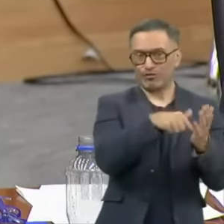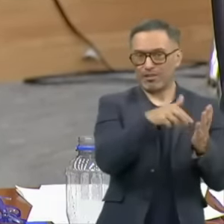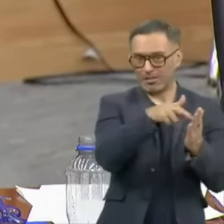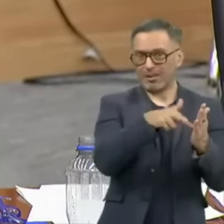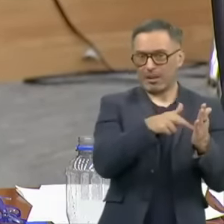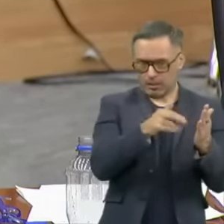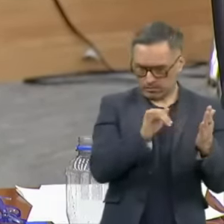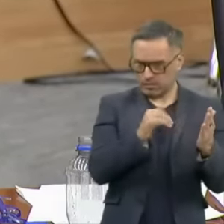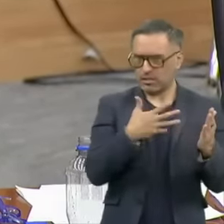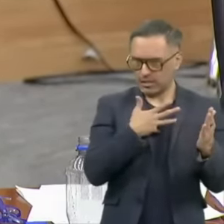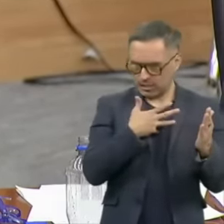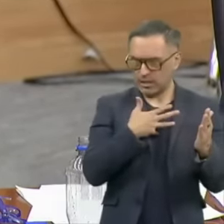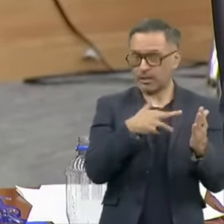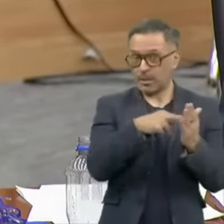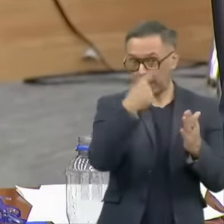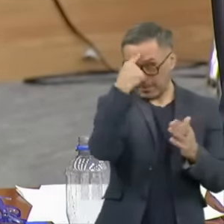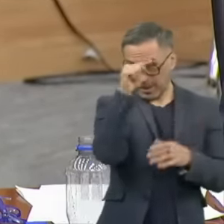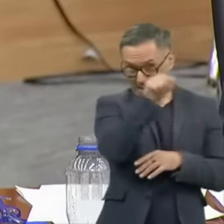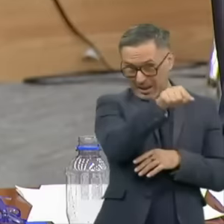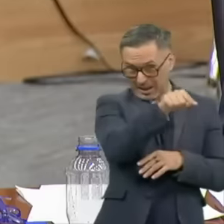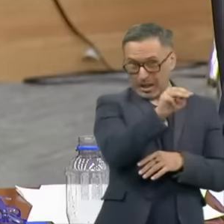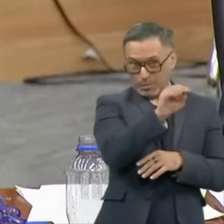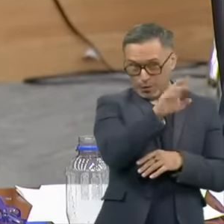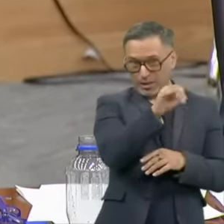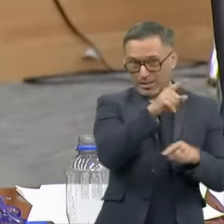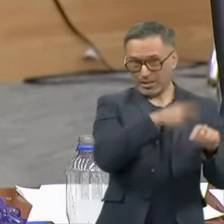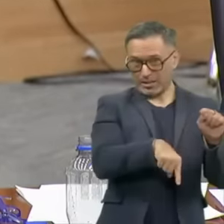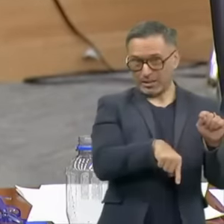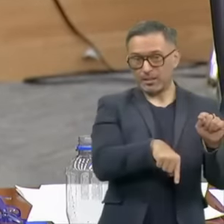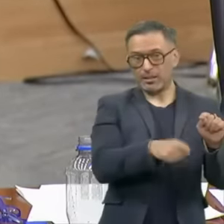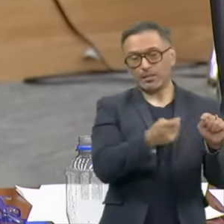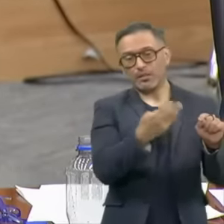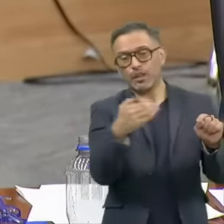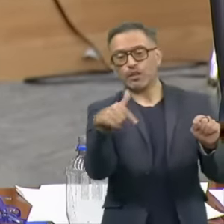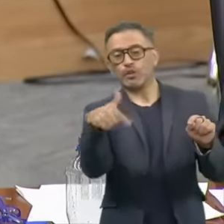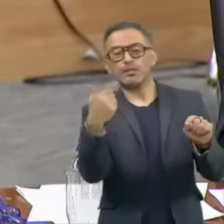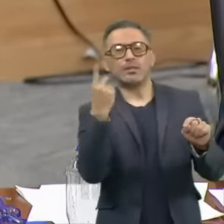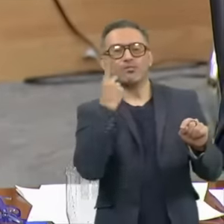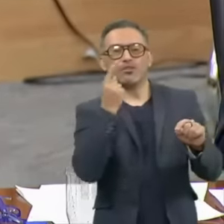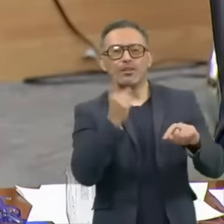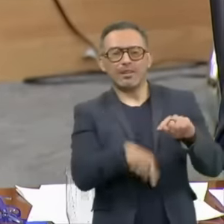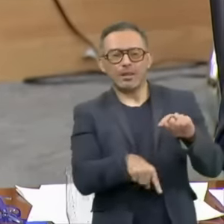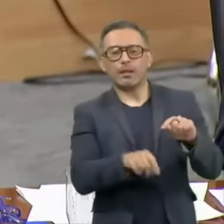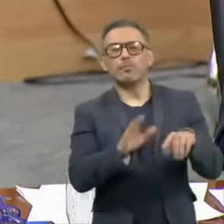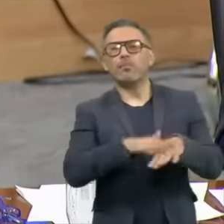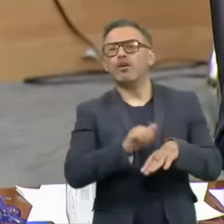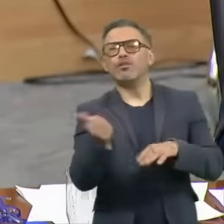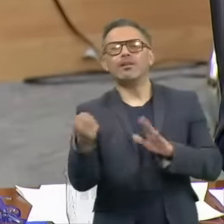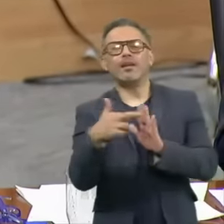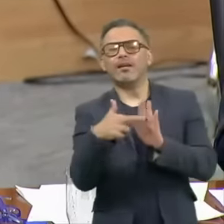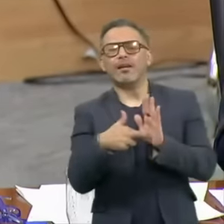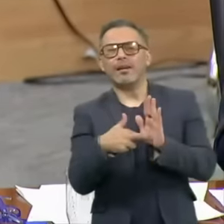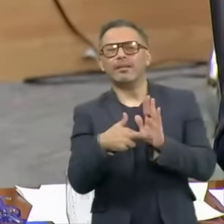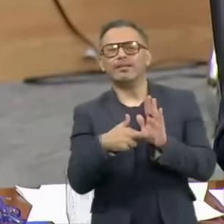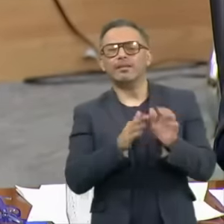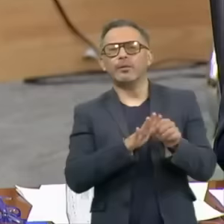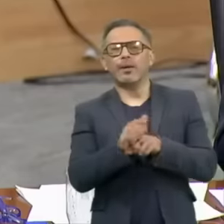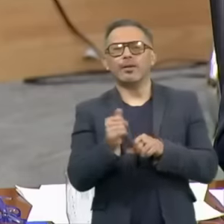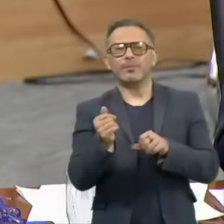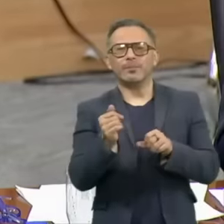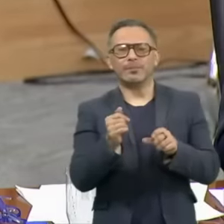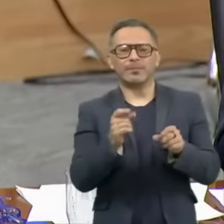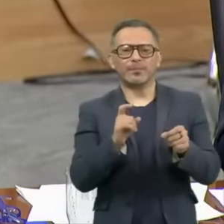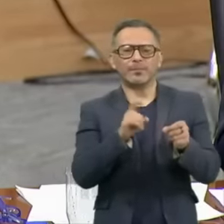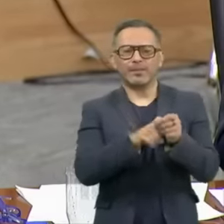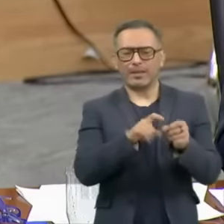están aplicando a Morena y nos restan 12 diputados y aplican otra regla que no está en la ley. La definición efectiva a